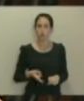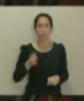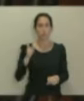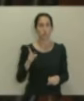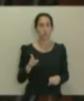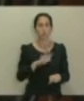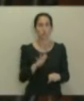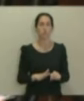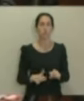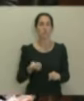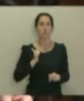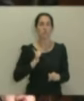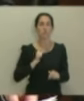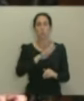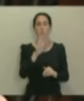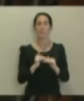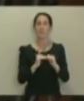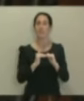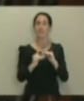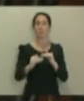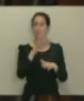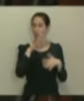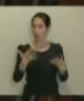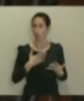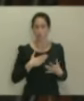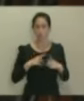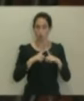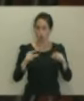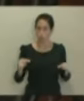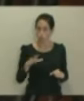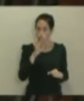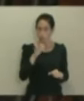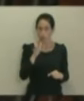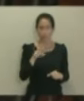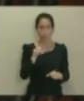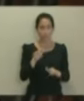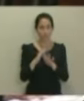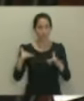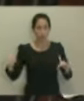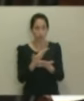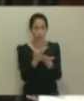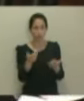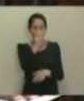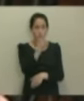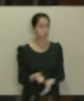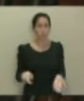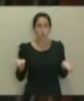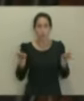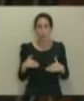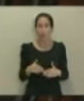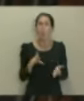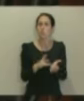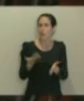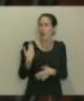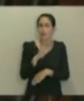falsa ficción de estabilidad en la que estamos ahora inmersos en Asturias, porque usted no tiene la confianza de esta Cámara. La tuvo en su momento, pero